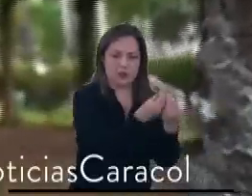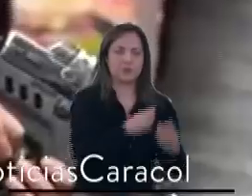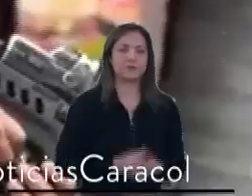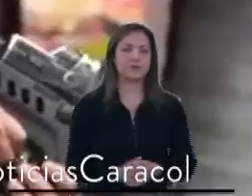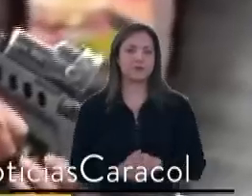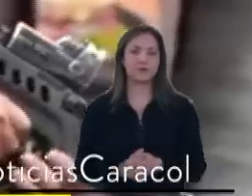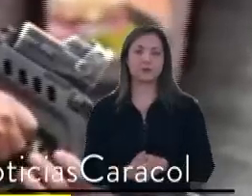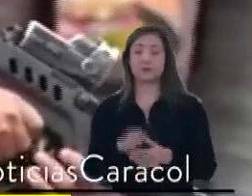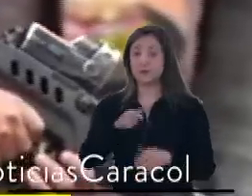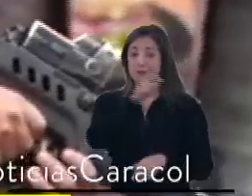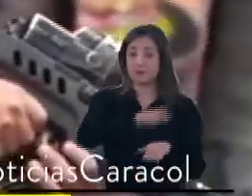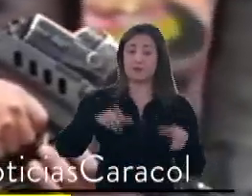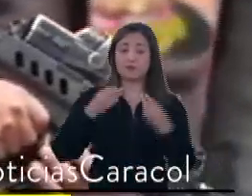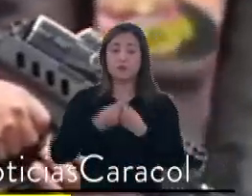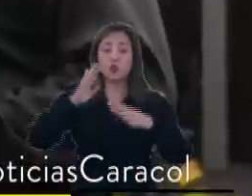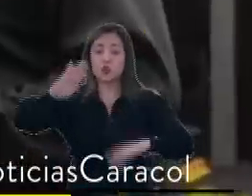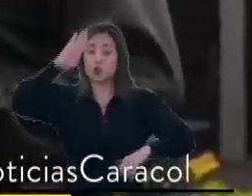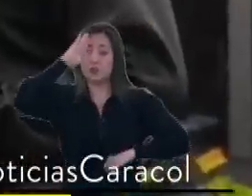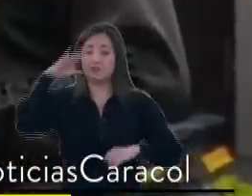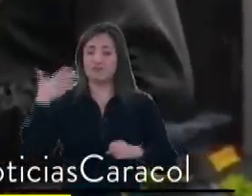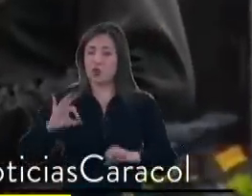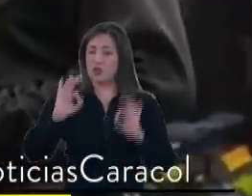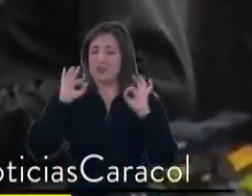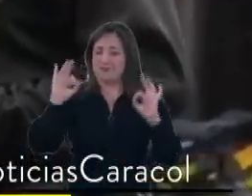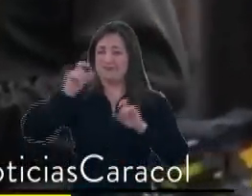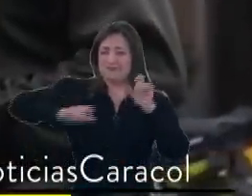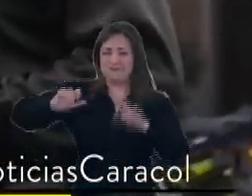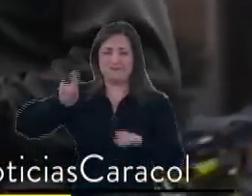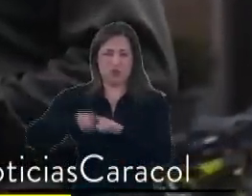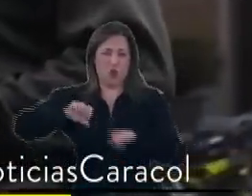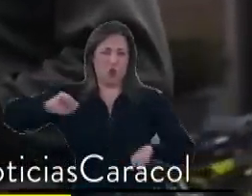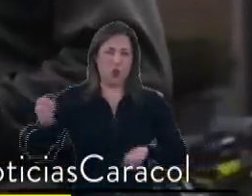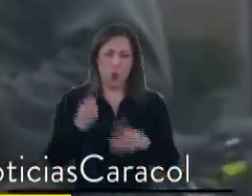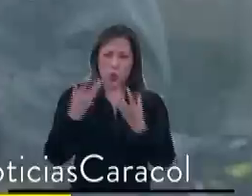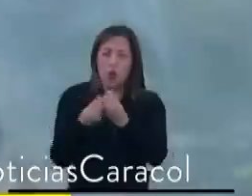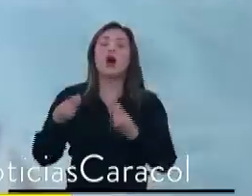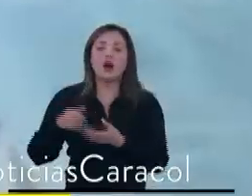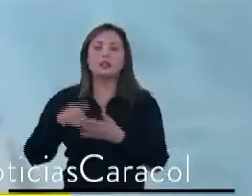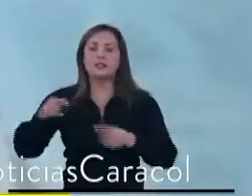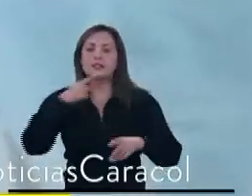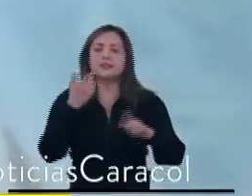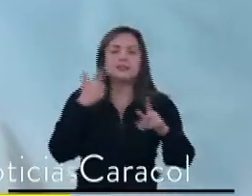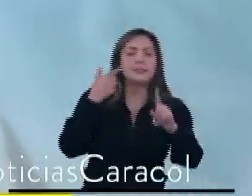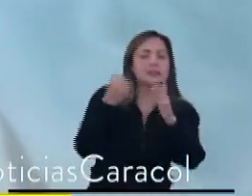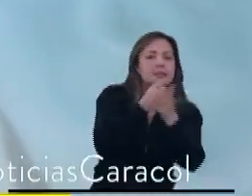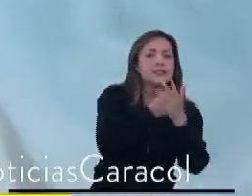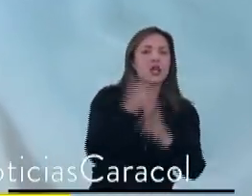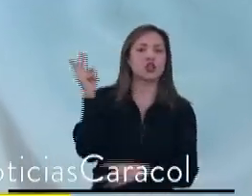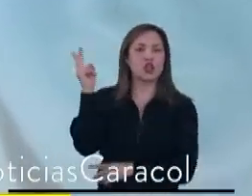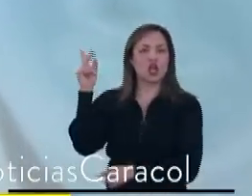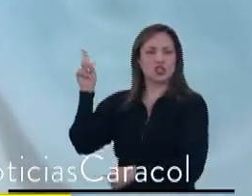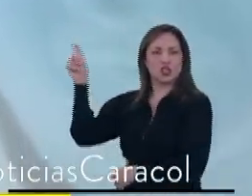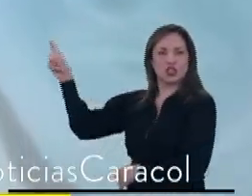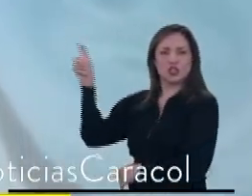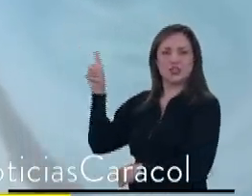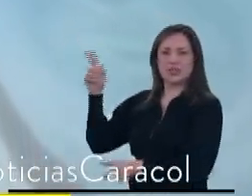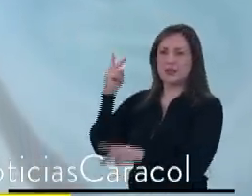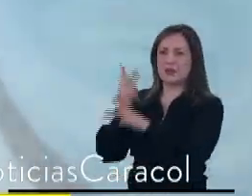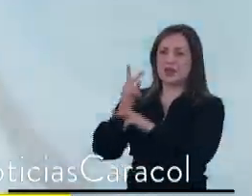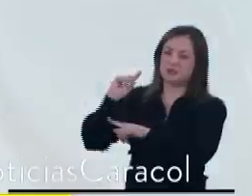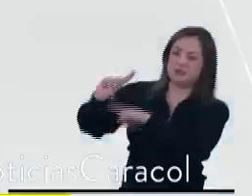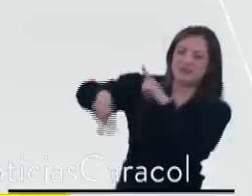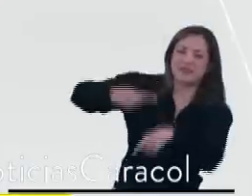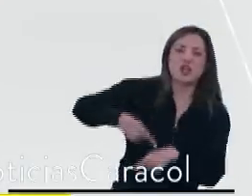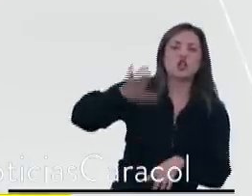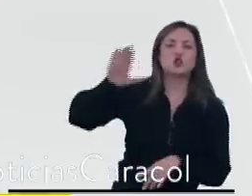Los mejores hombres de todas las fuerzas militares y de policía conformarán los bloques de búsqueda encargados de dar con alias Chiopas y alias Chiquito Malo, dos de los herederos de